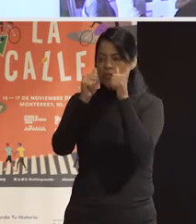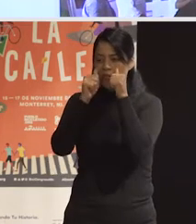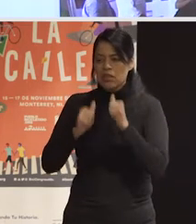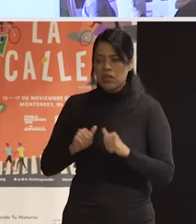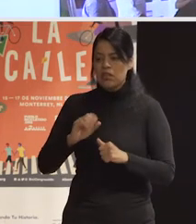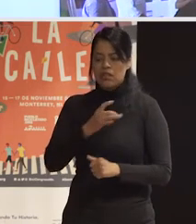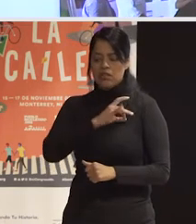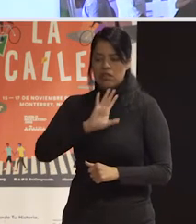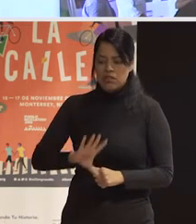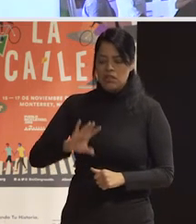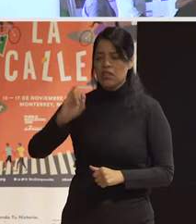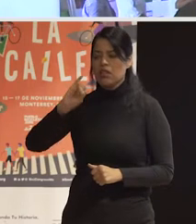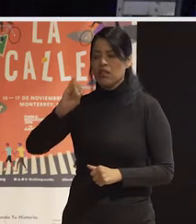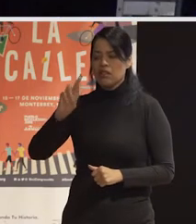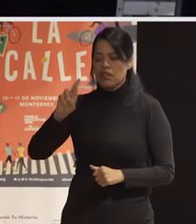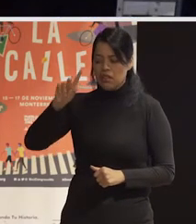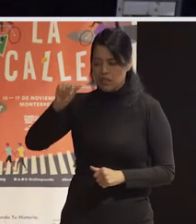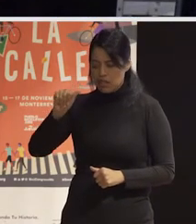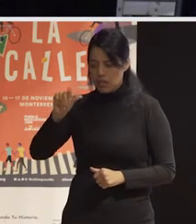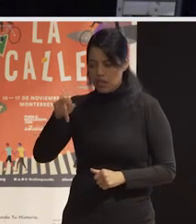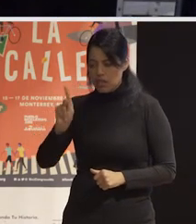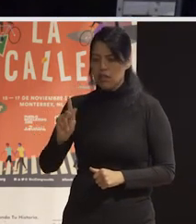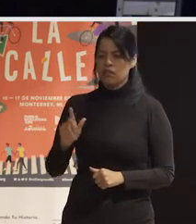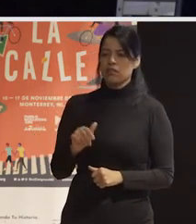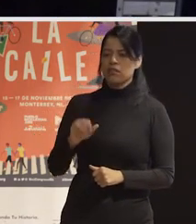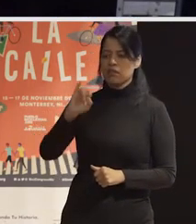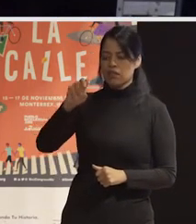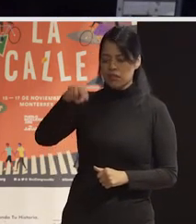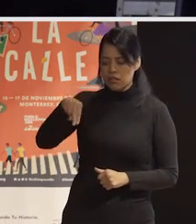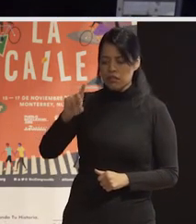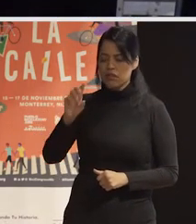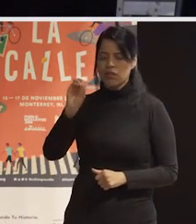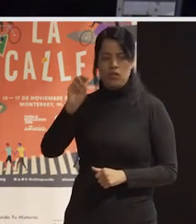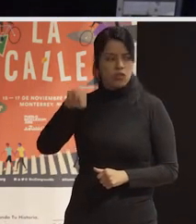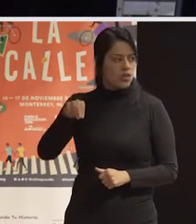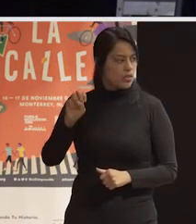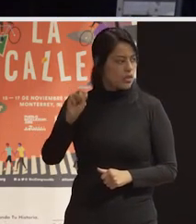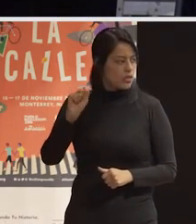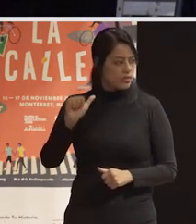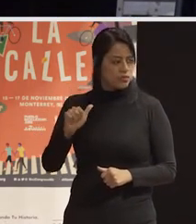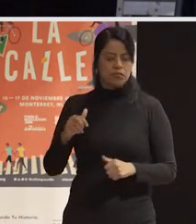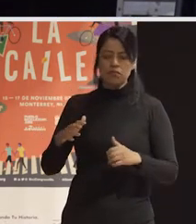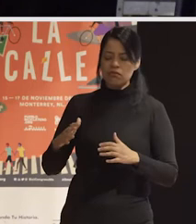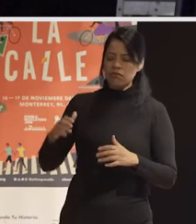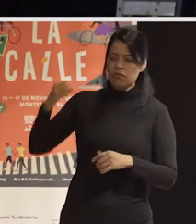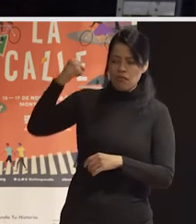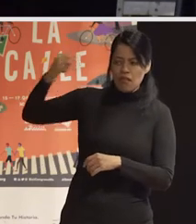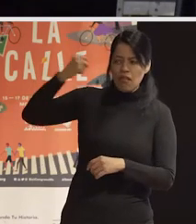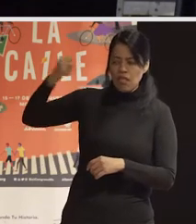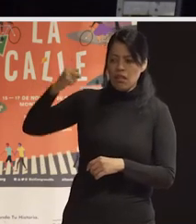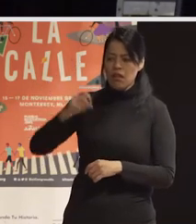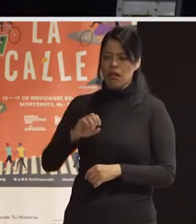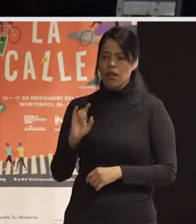en irak en en donde es ya hay granjeros en holanda y francia bloqueando las calles con sus tractores en